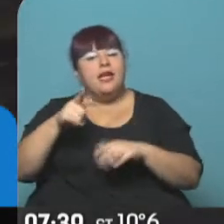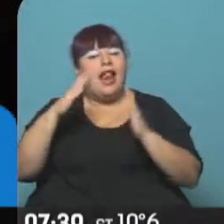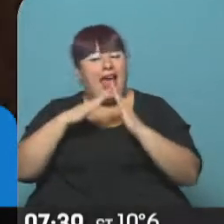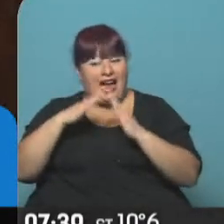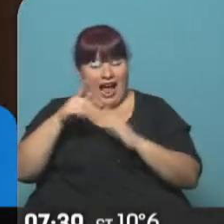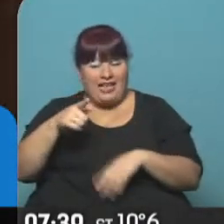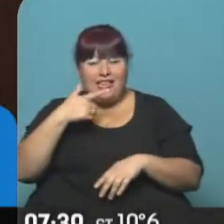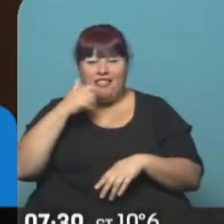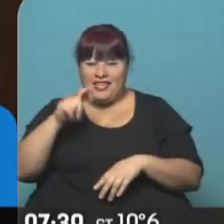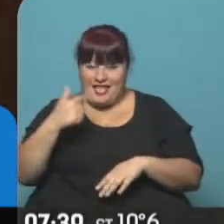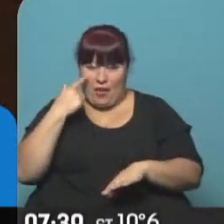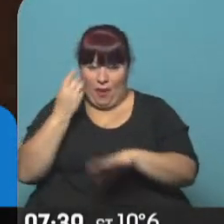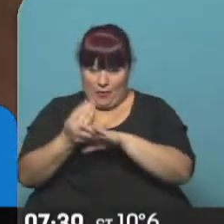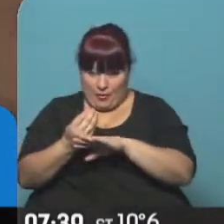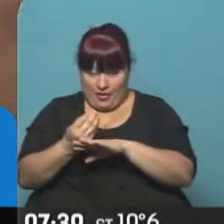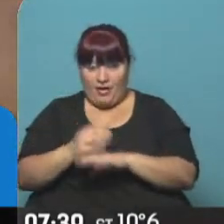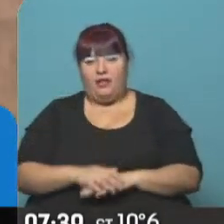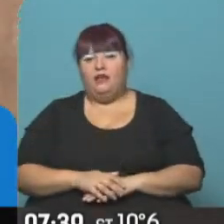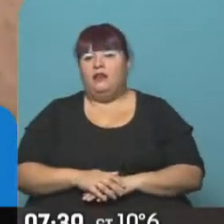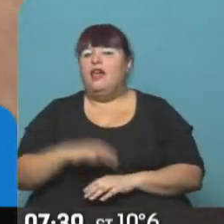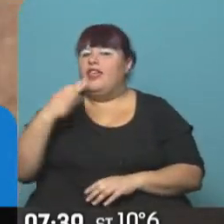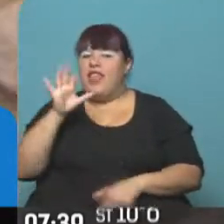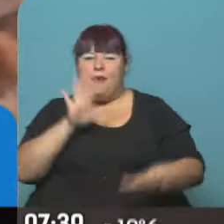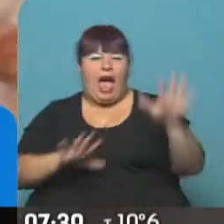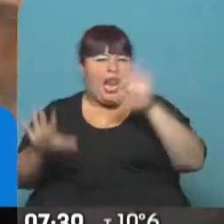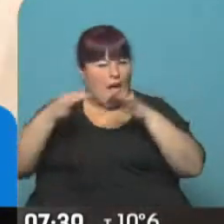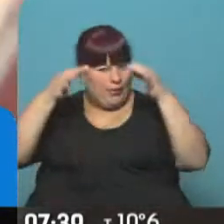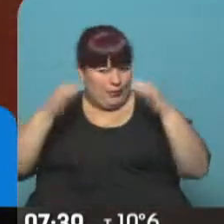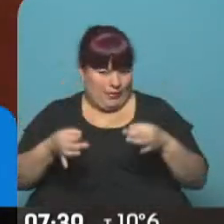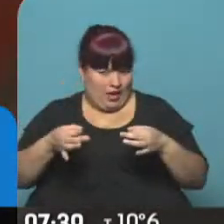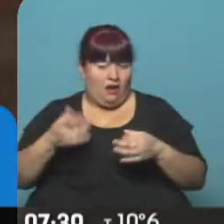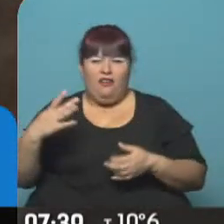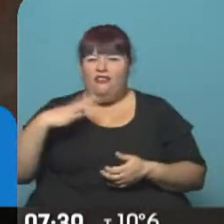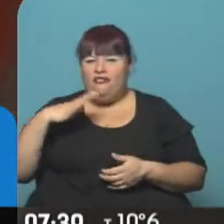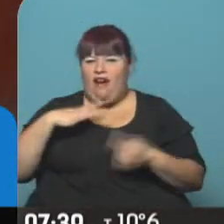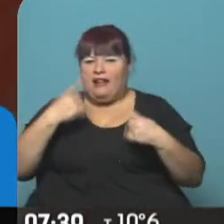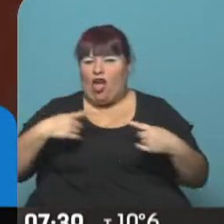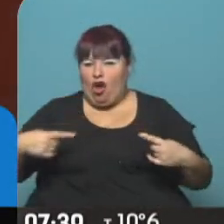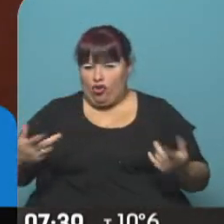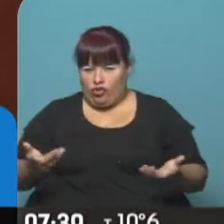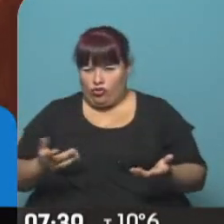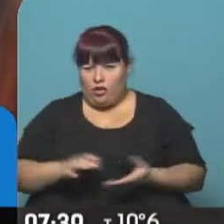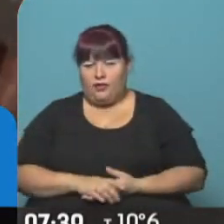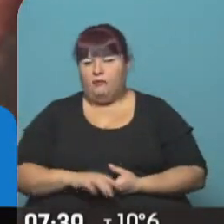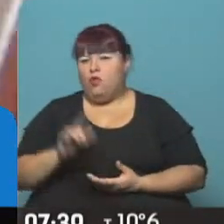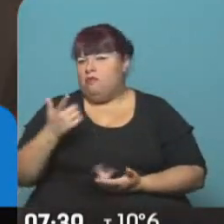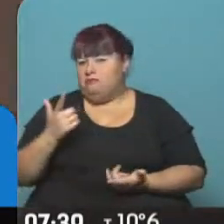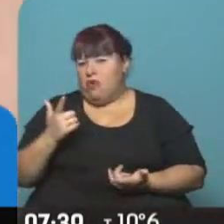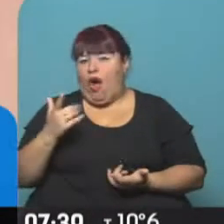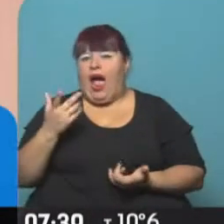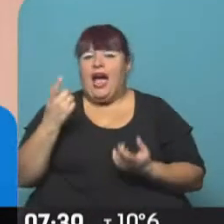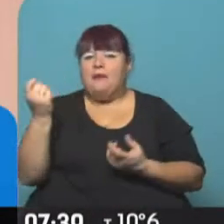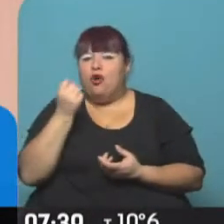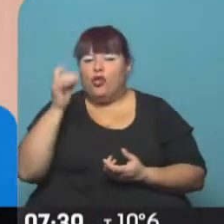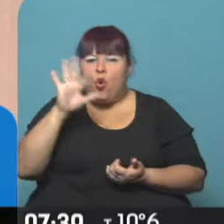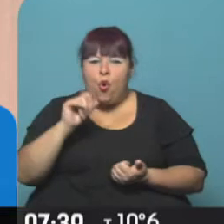vivienda donde la dirigente kirchnerista estará alojada se tiene que acondicionar porque le faltan algunos elementos. No tiene ningún servicio básico, fue